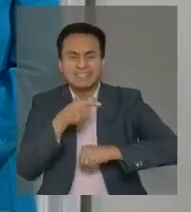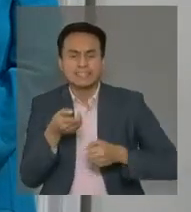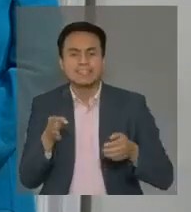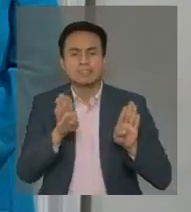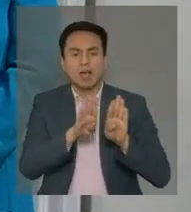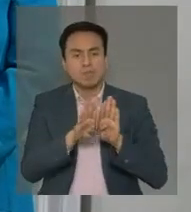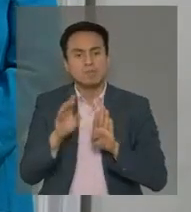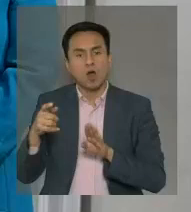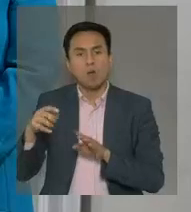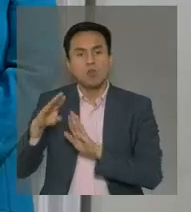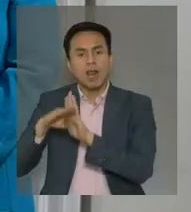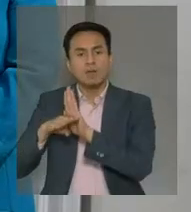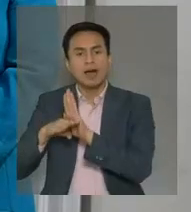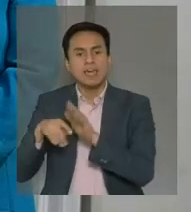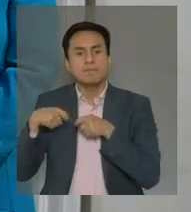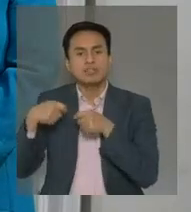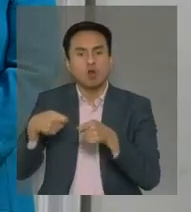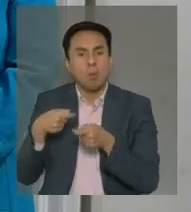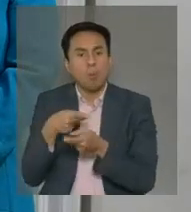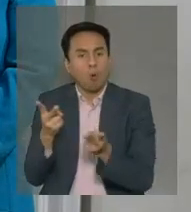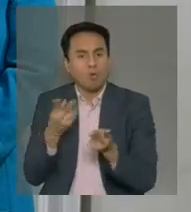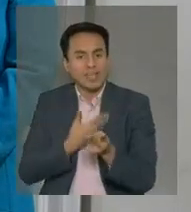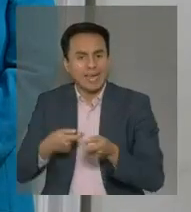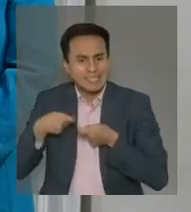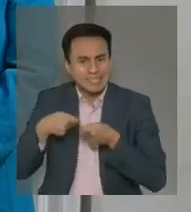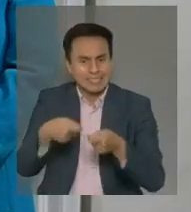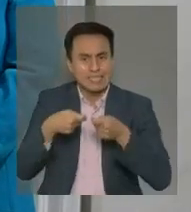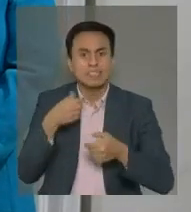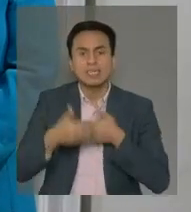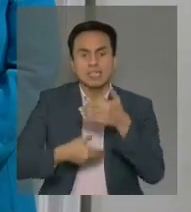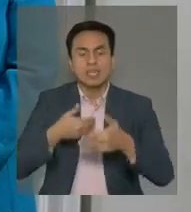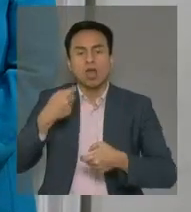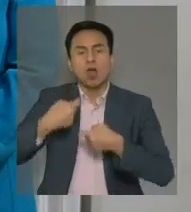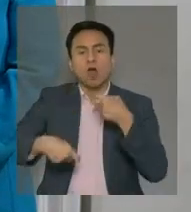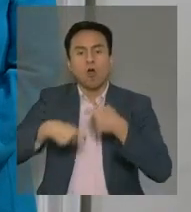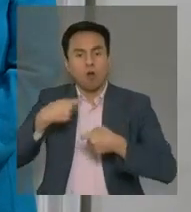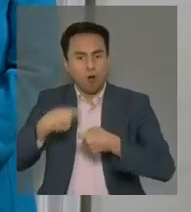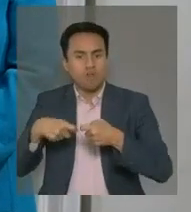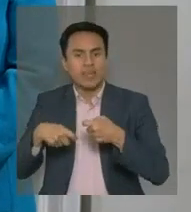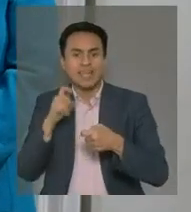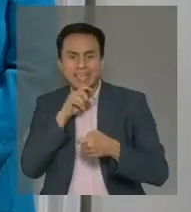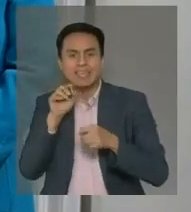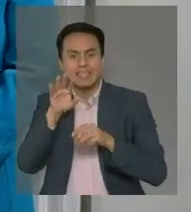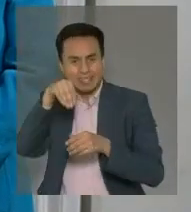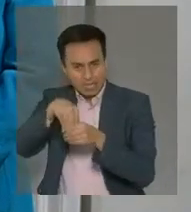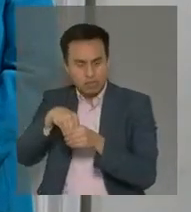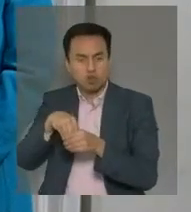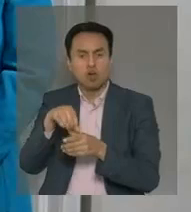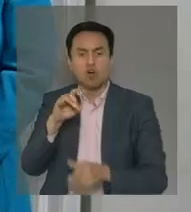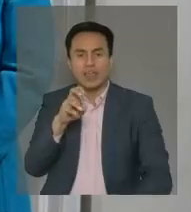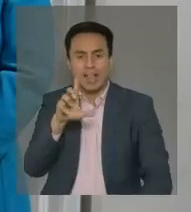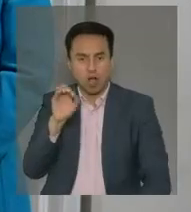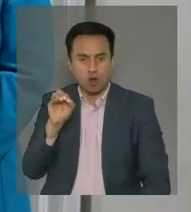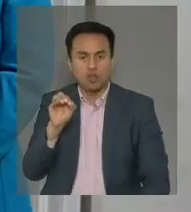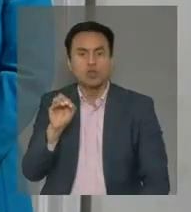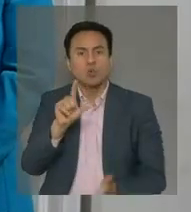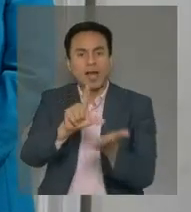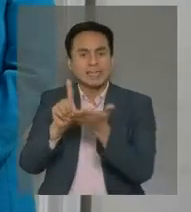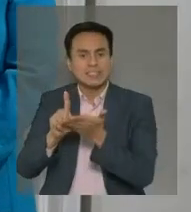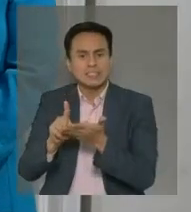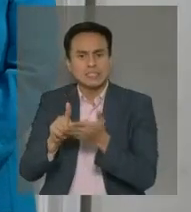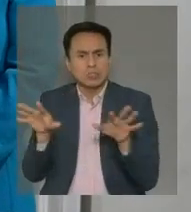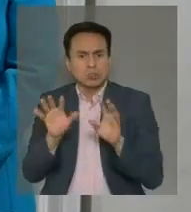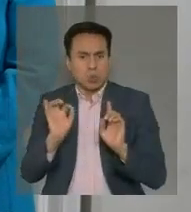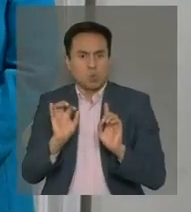inversión pública para seguir operando el cobre dentro de la estatal en zonas no saturadas y cumpliendo